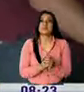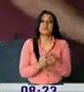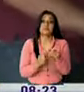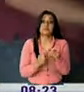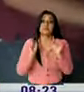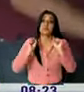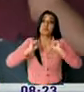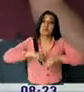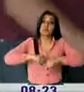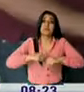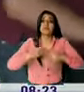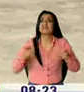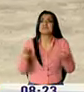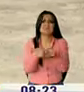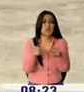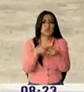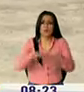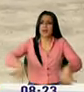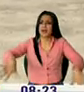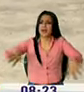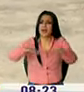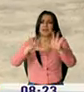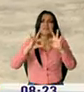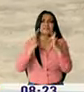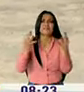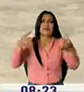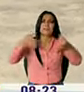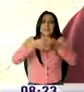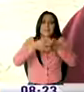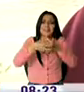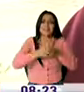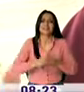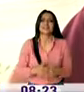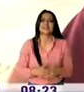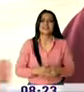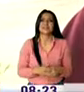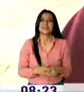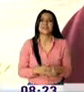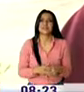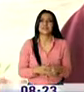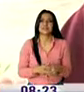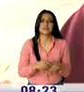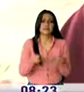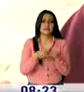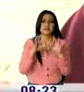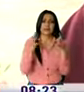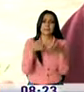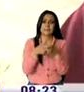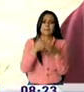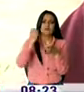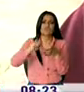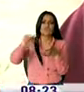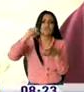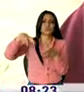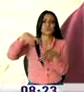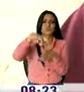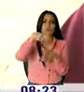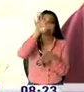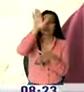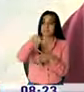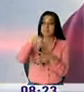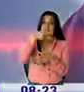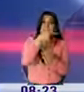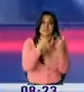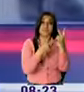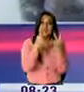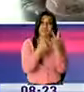convierte en un miembro más de la familia de Sedicangre. Estamos haciendo una familia lo que es turismo y todas las personas que nos visitan no lo agarramos